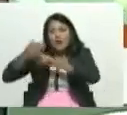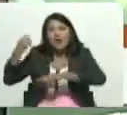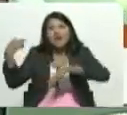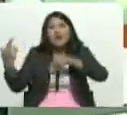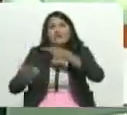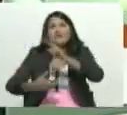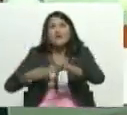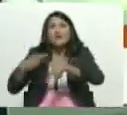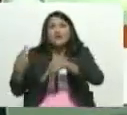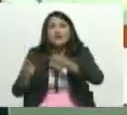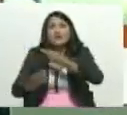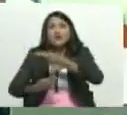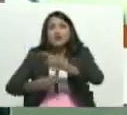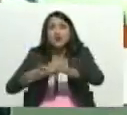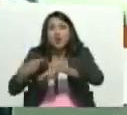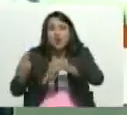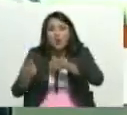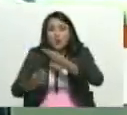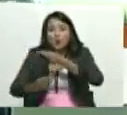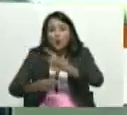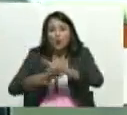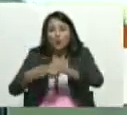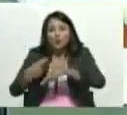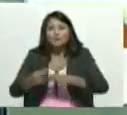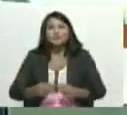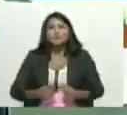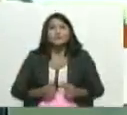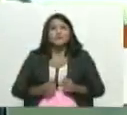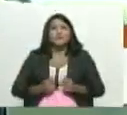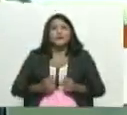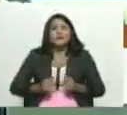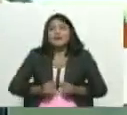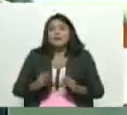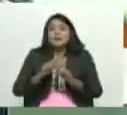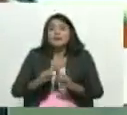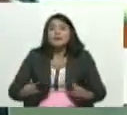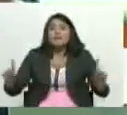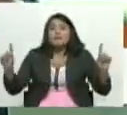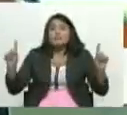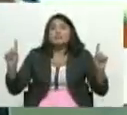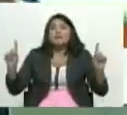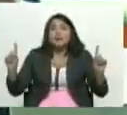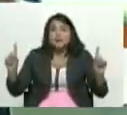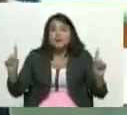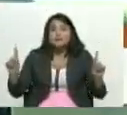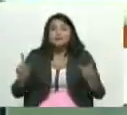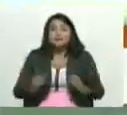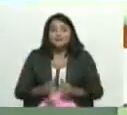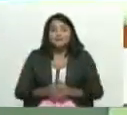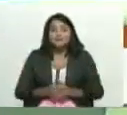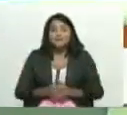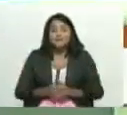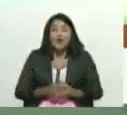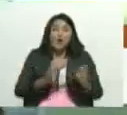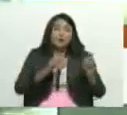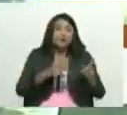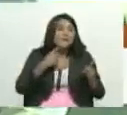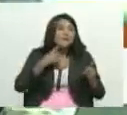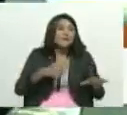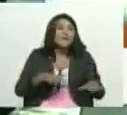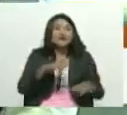pero en eso estamos perdiendo oportunidad perdimos muchas oportunidades en Brasil sobre eso pagamos un